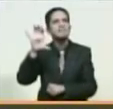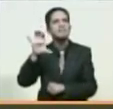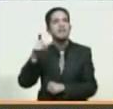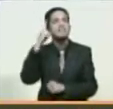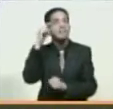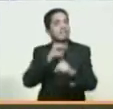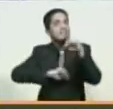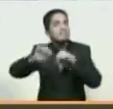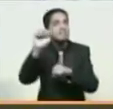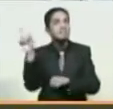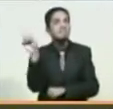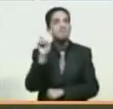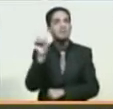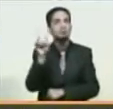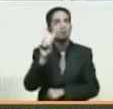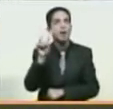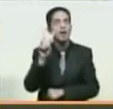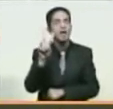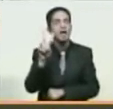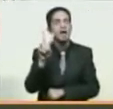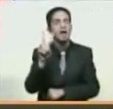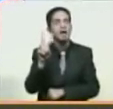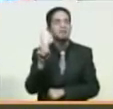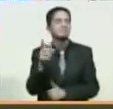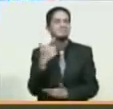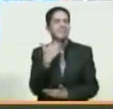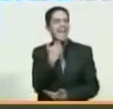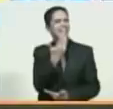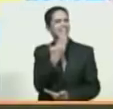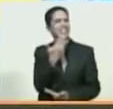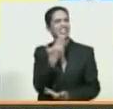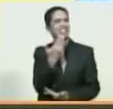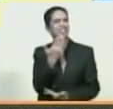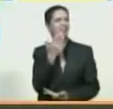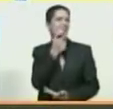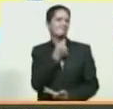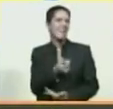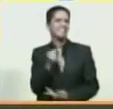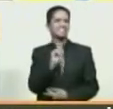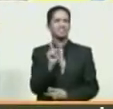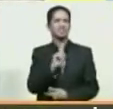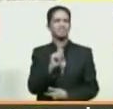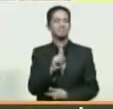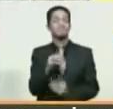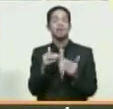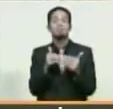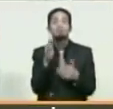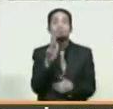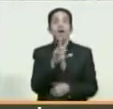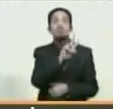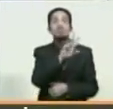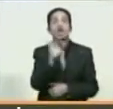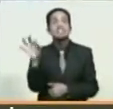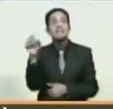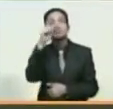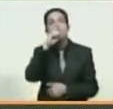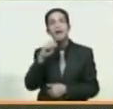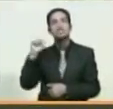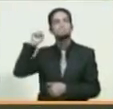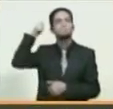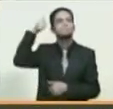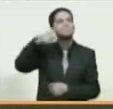Venezuela. No era cualquier cosa lo que estaba en juego. Más de 200 años de